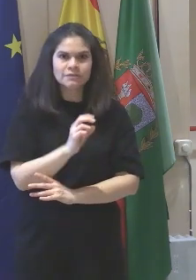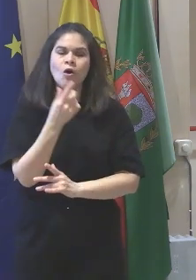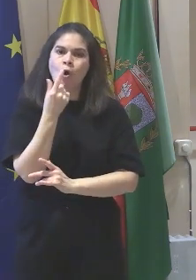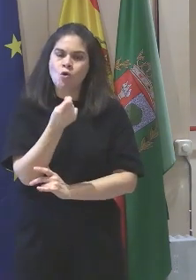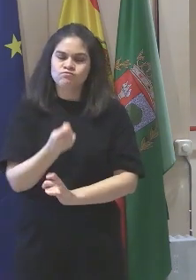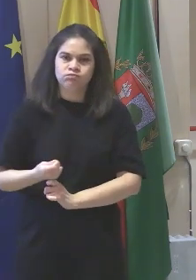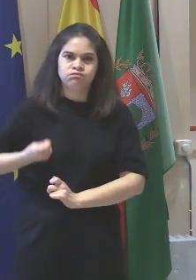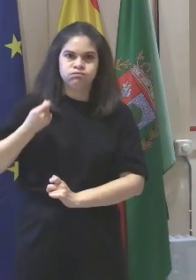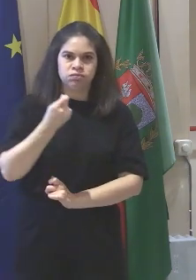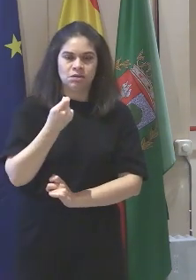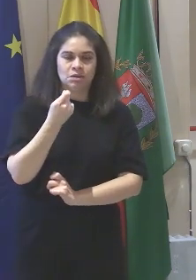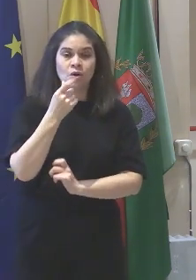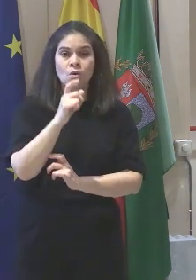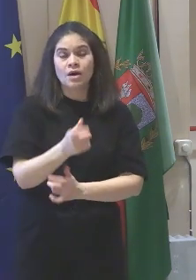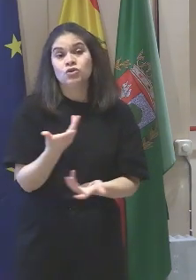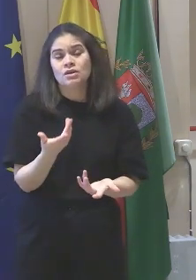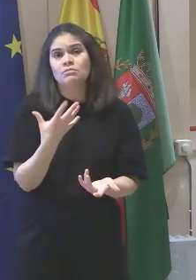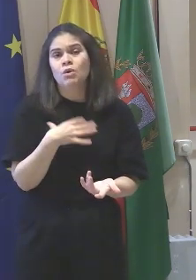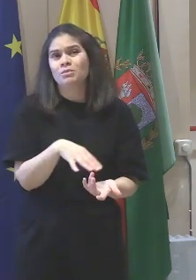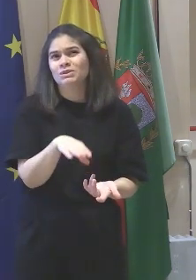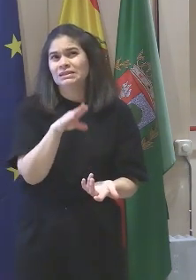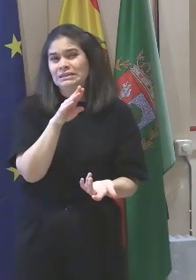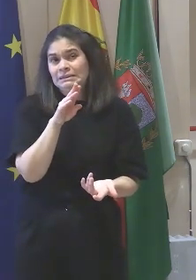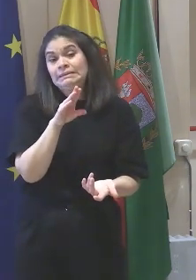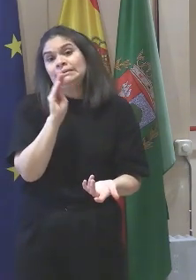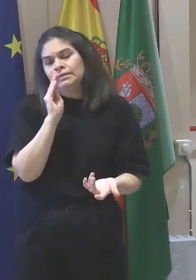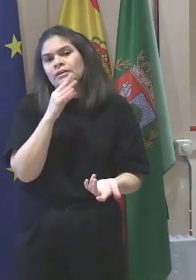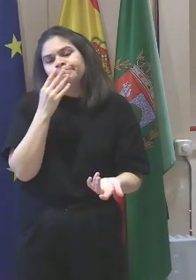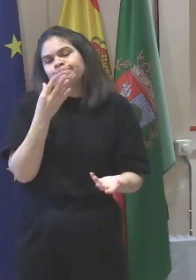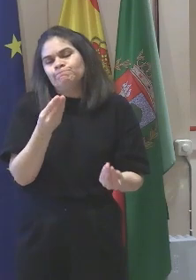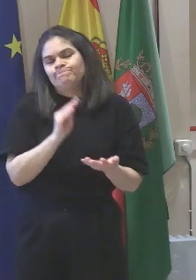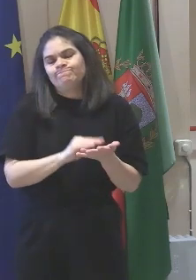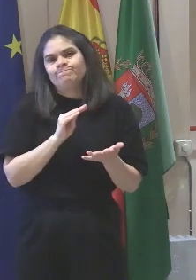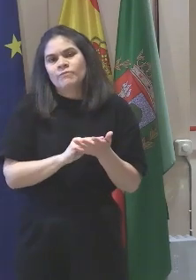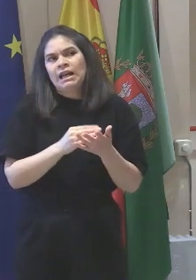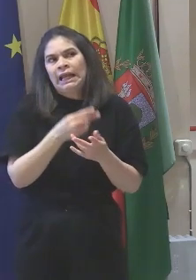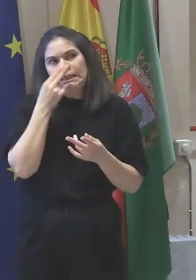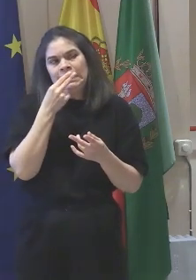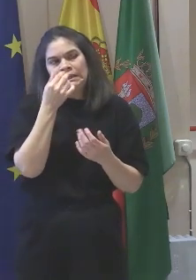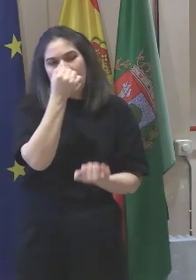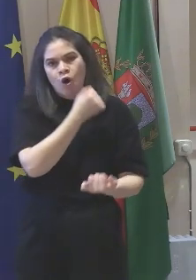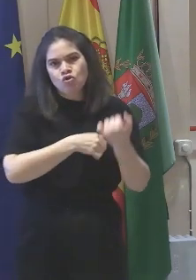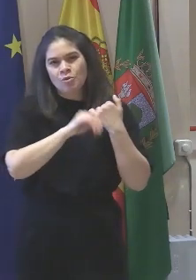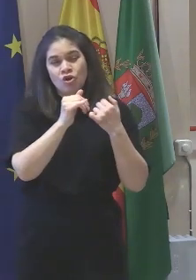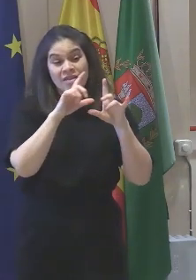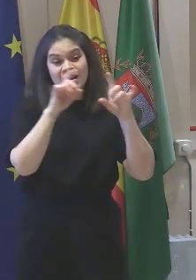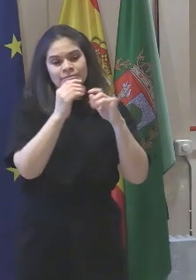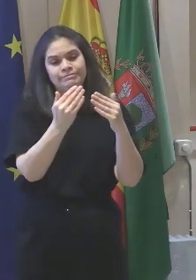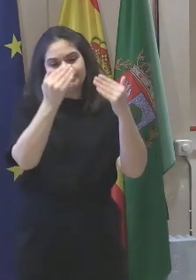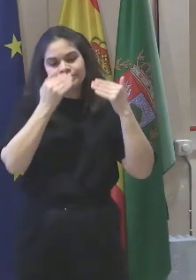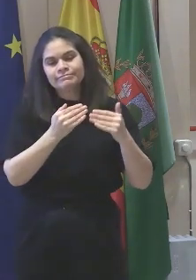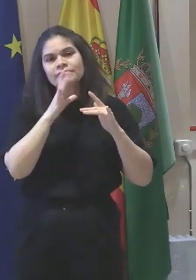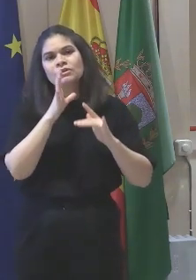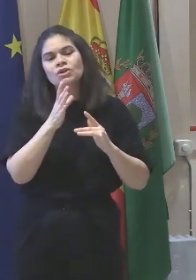entender, por desgracia, los intereses económicos que a veces hay detrás de estas empresas cuando nos facilitan